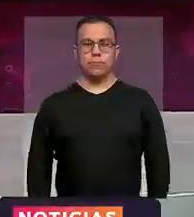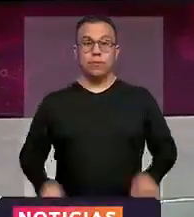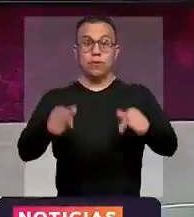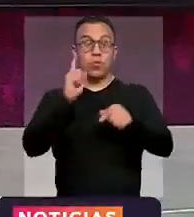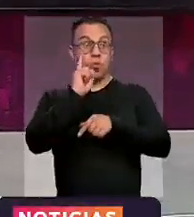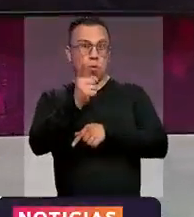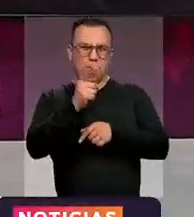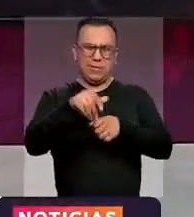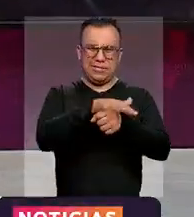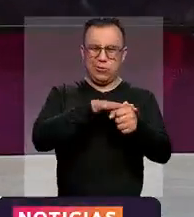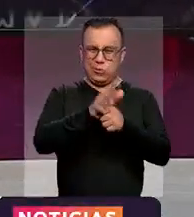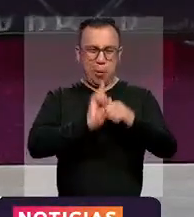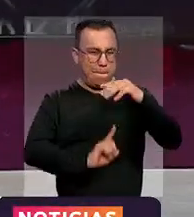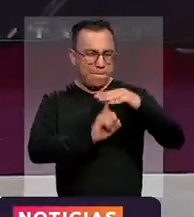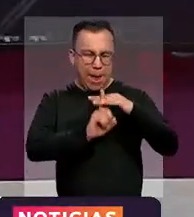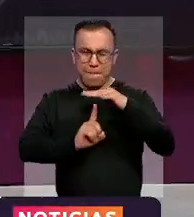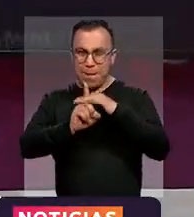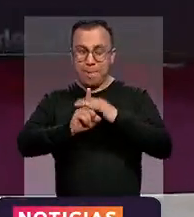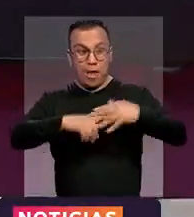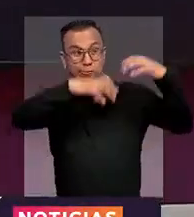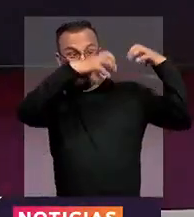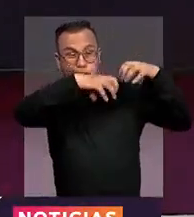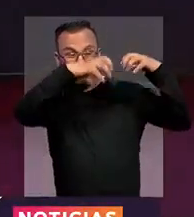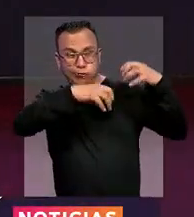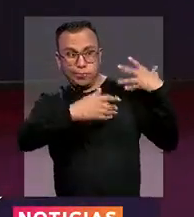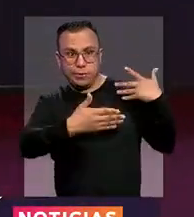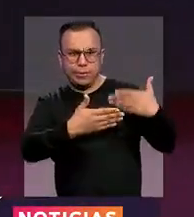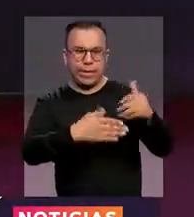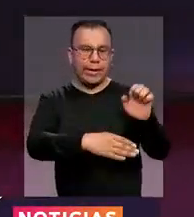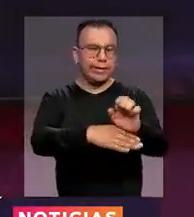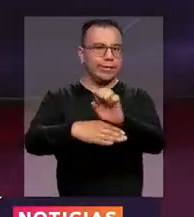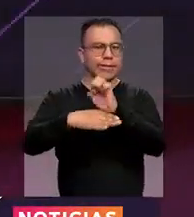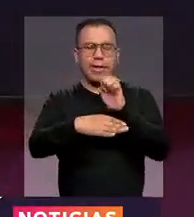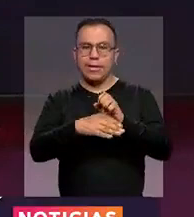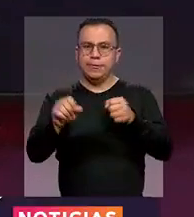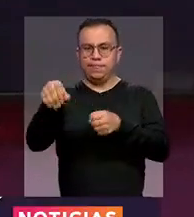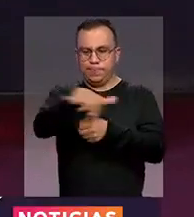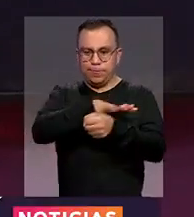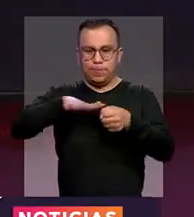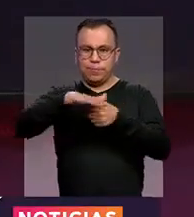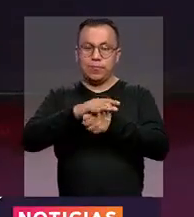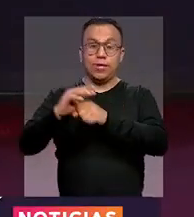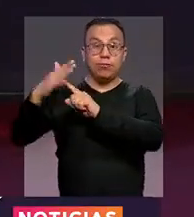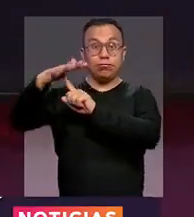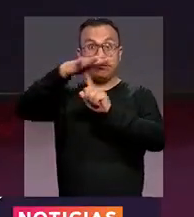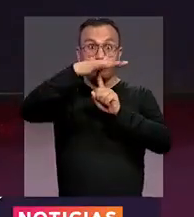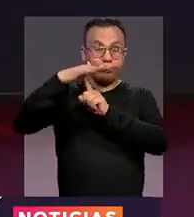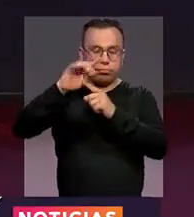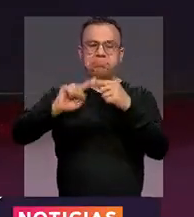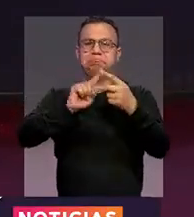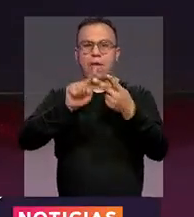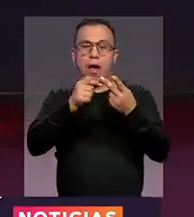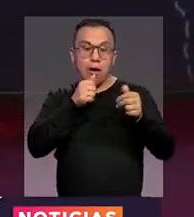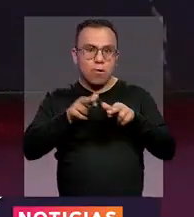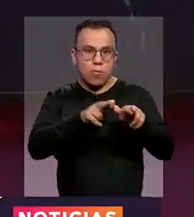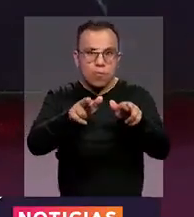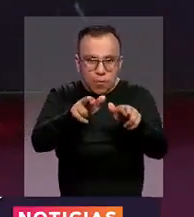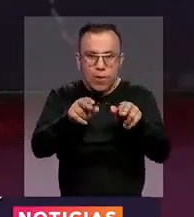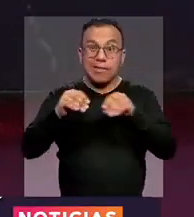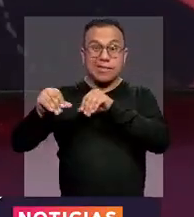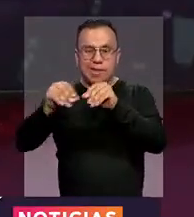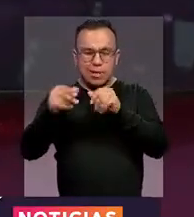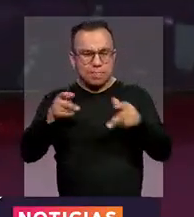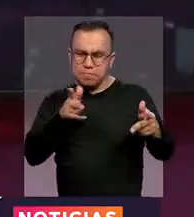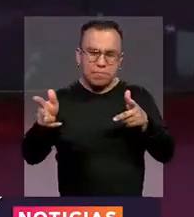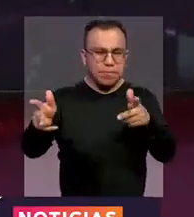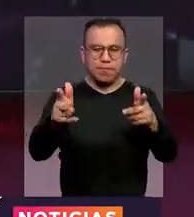Y debido a las emergencias por las lluvias de las últimas horas, las entidades recorren el departamento por aire, tierra y río para monitorear el caudal